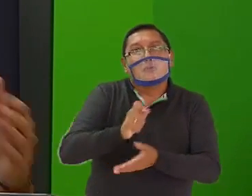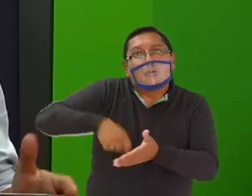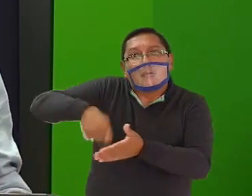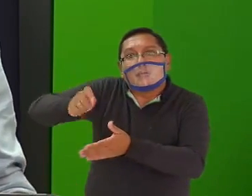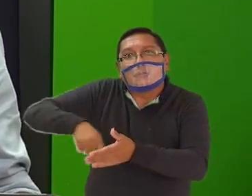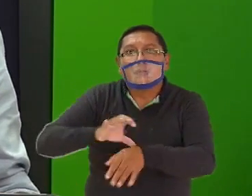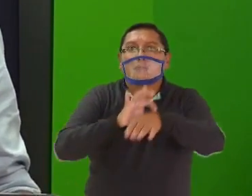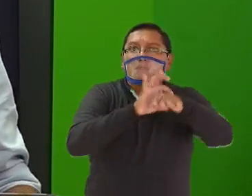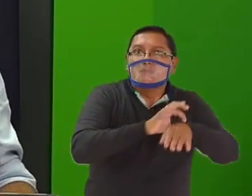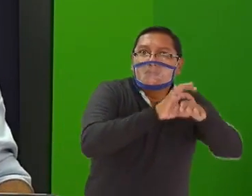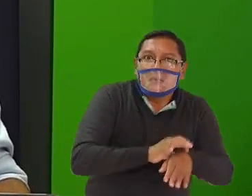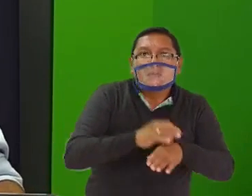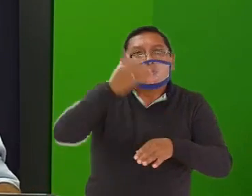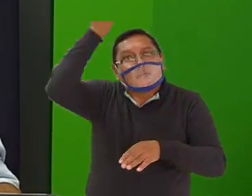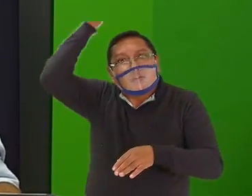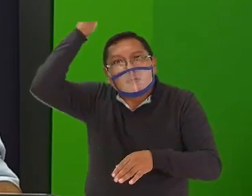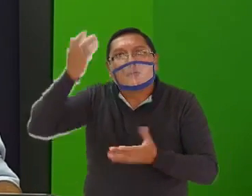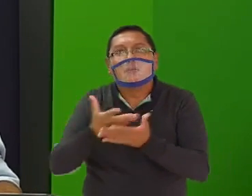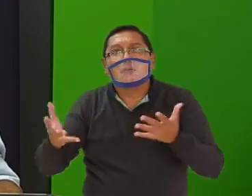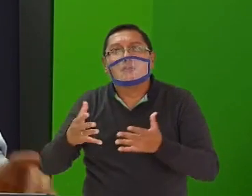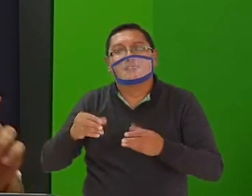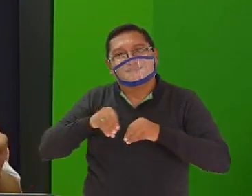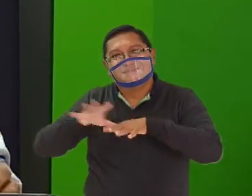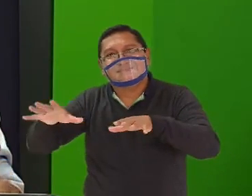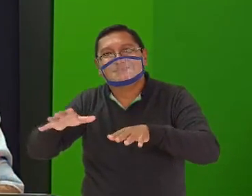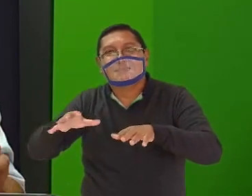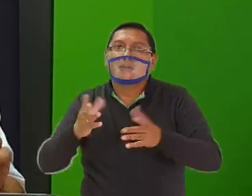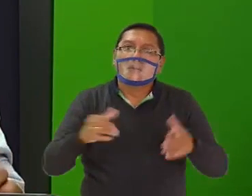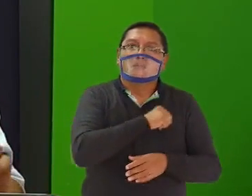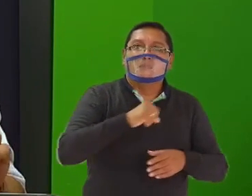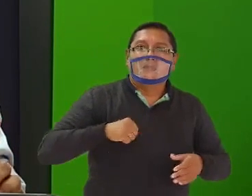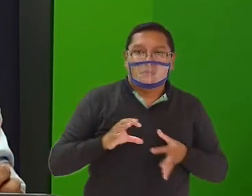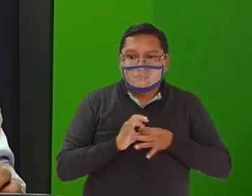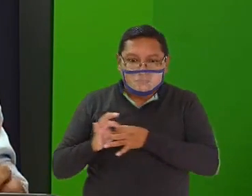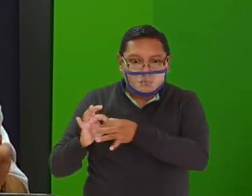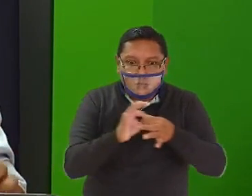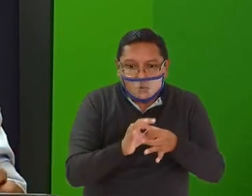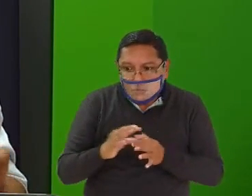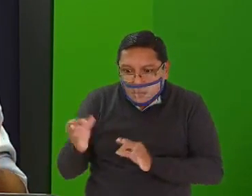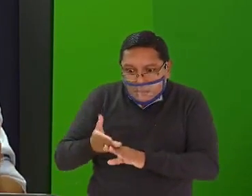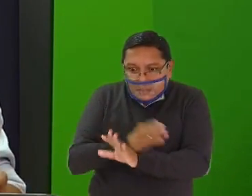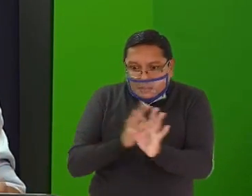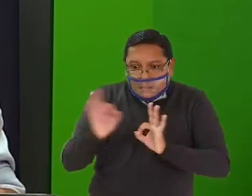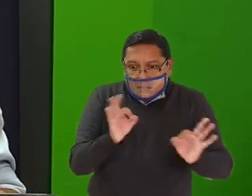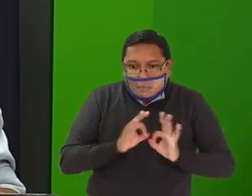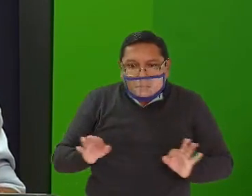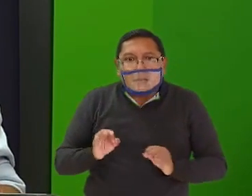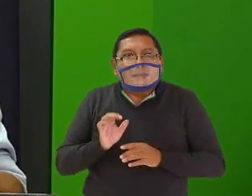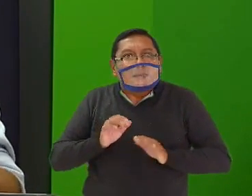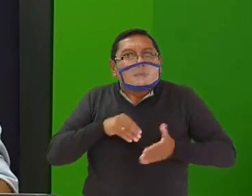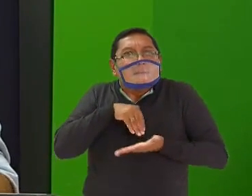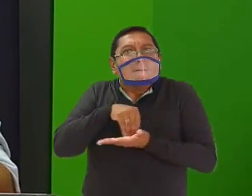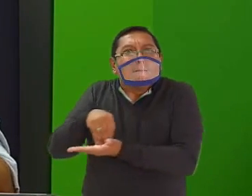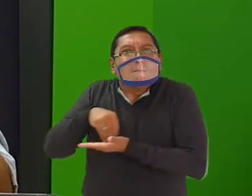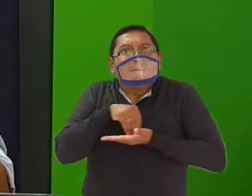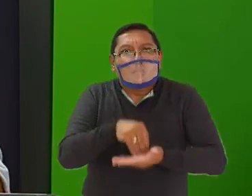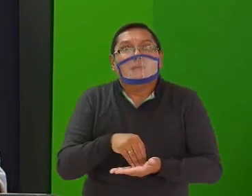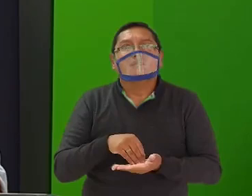red pública como en la red privada. Cuando tuviéramos que aguantar el pico más fuerte de la pandemia,